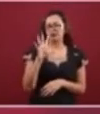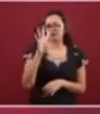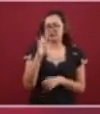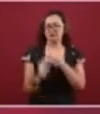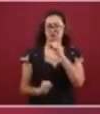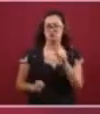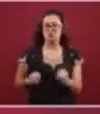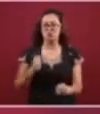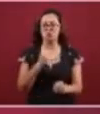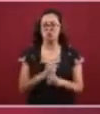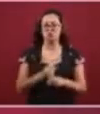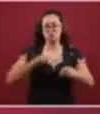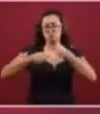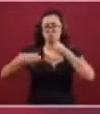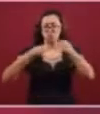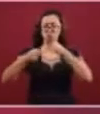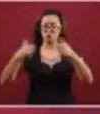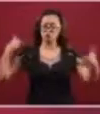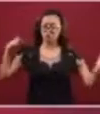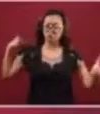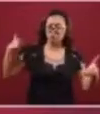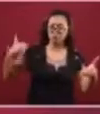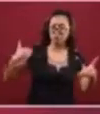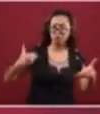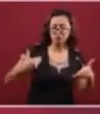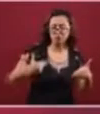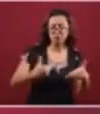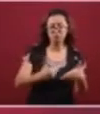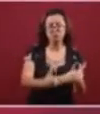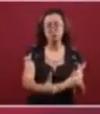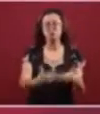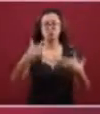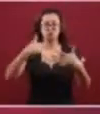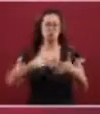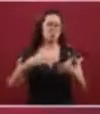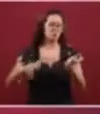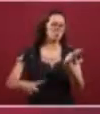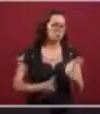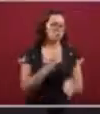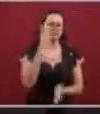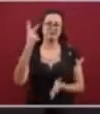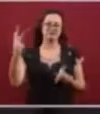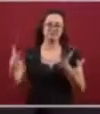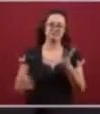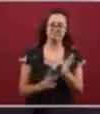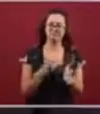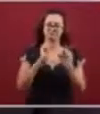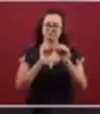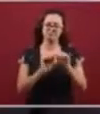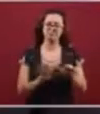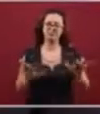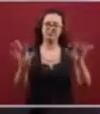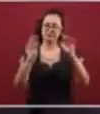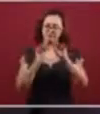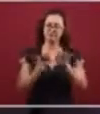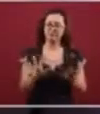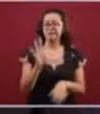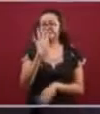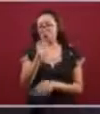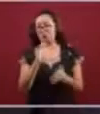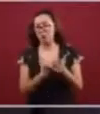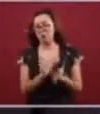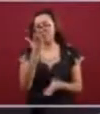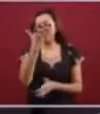años de profesión, de carrera periodística, y he publicado, pues, ¿cuánto le gusta? 5,000,